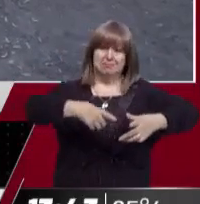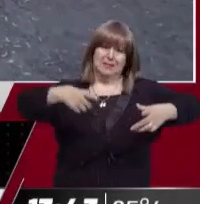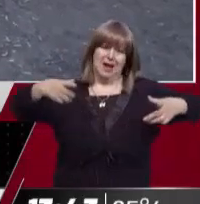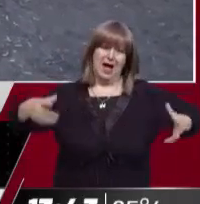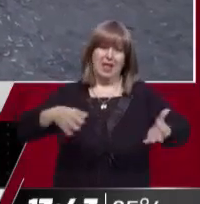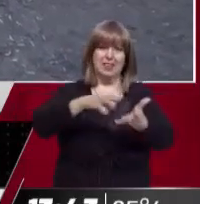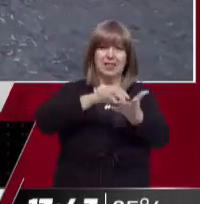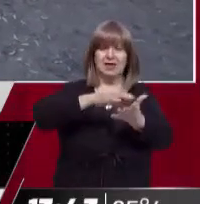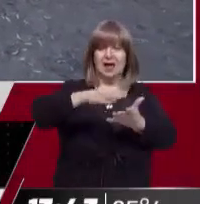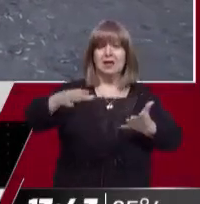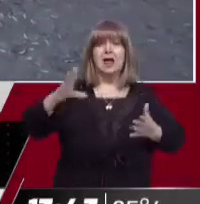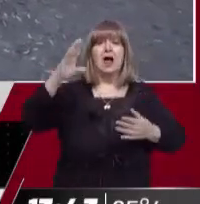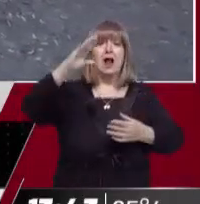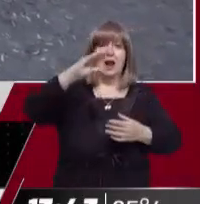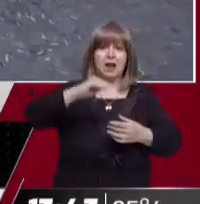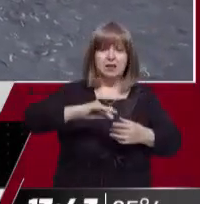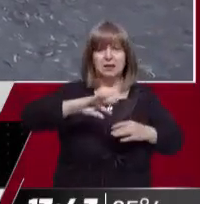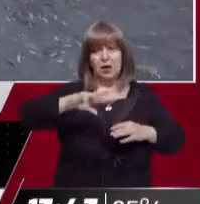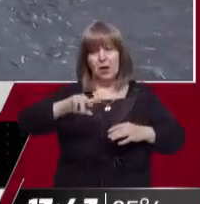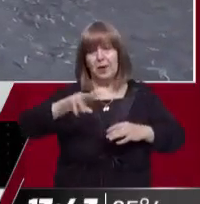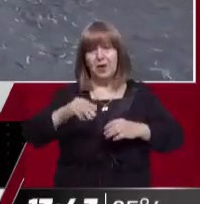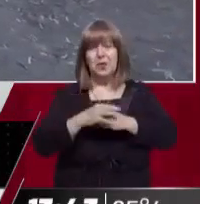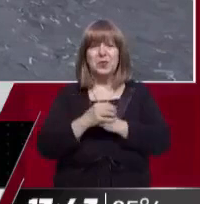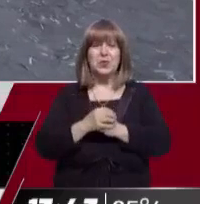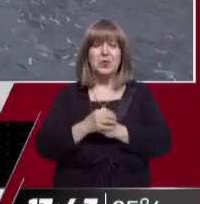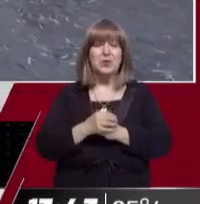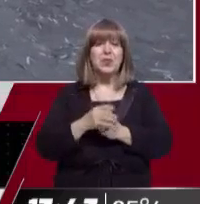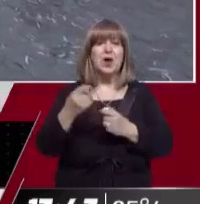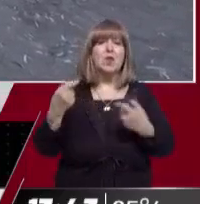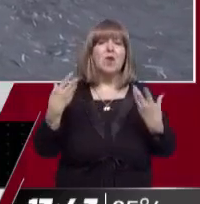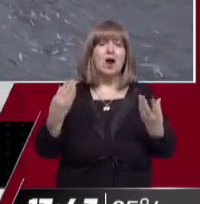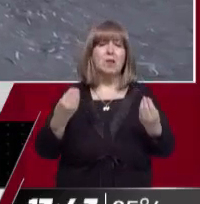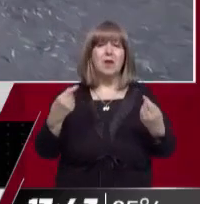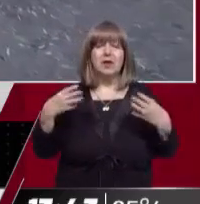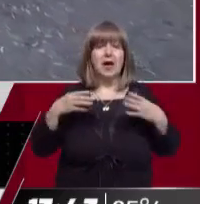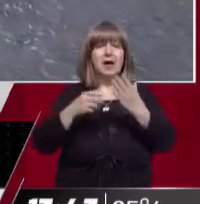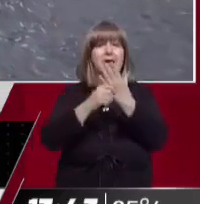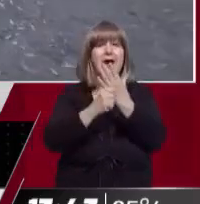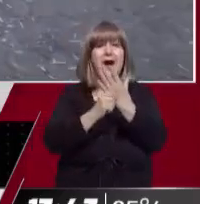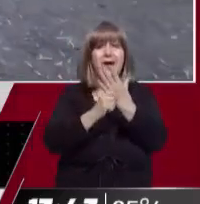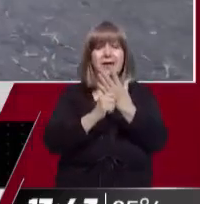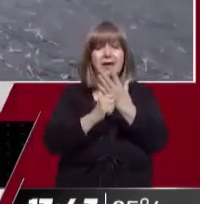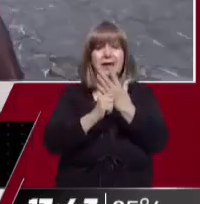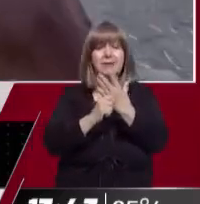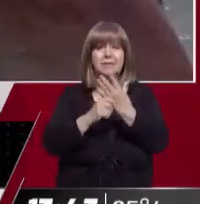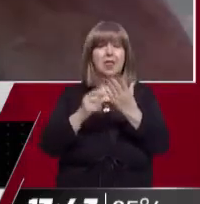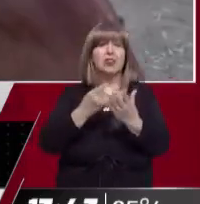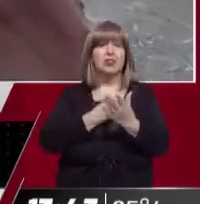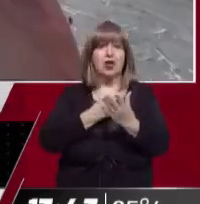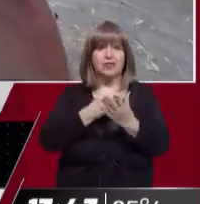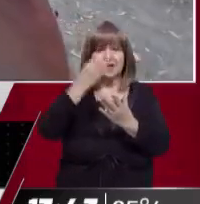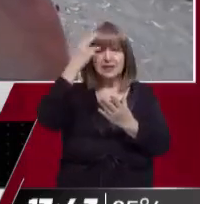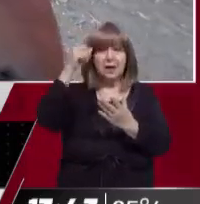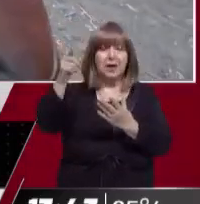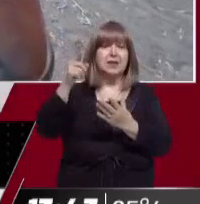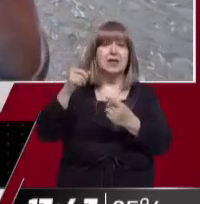que tienen en las noches, sobre todo. El objetivo es que no entre esta carne en el mercado ilegal, principalmente de la zona este, me refiero a